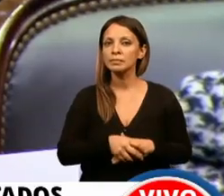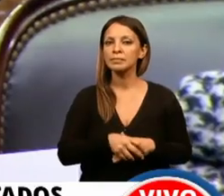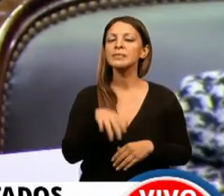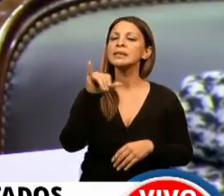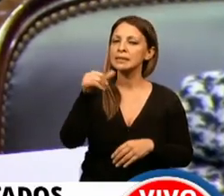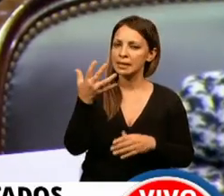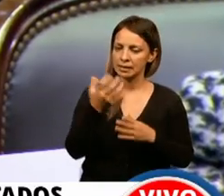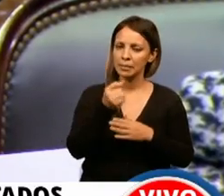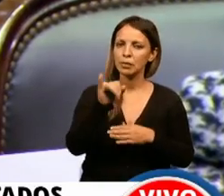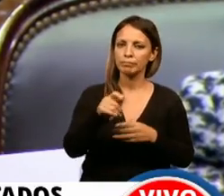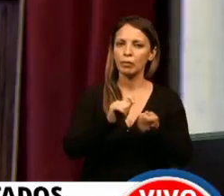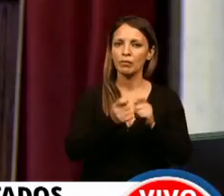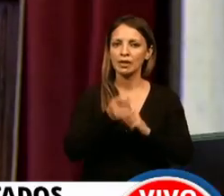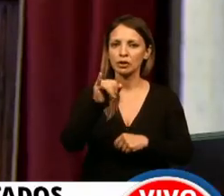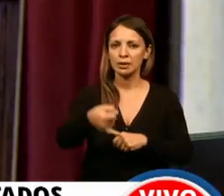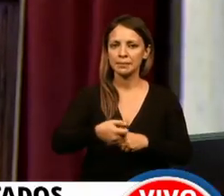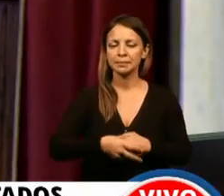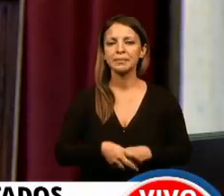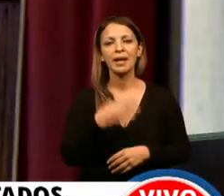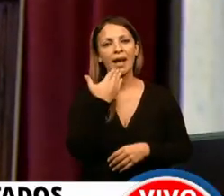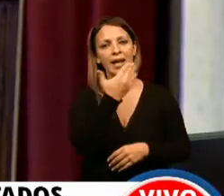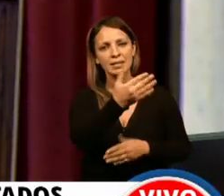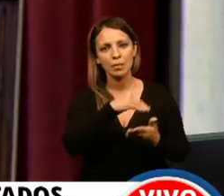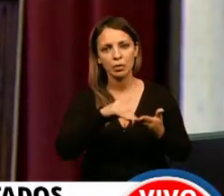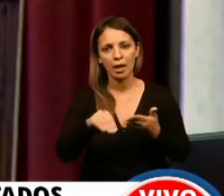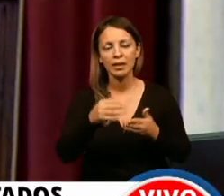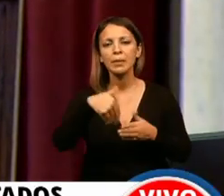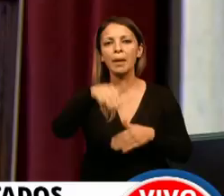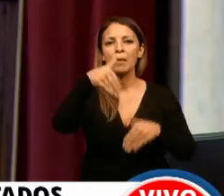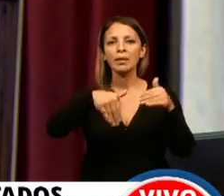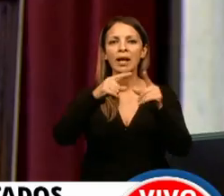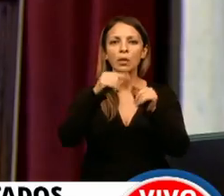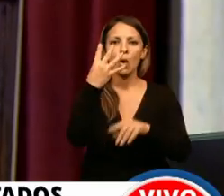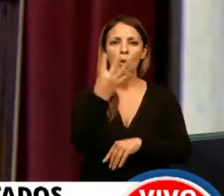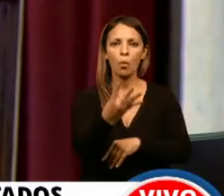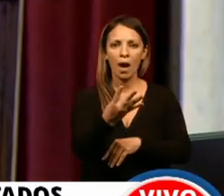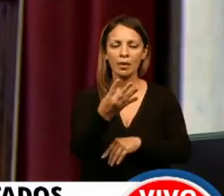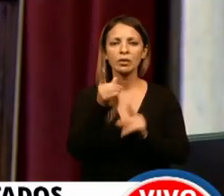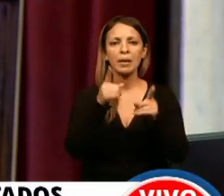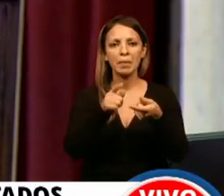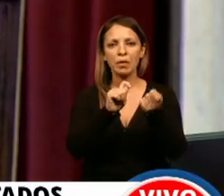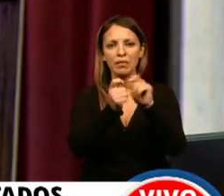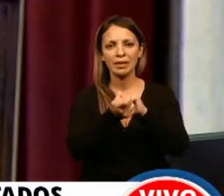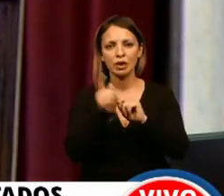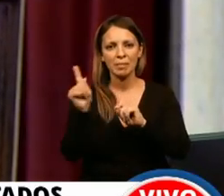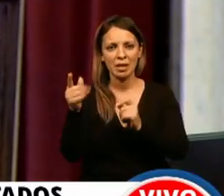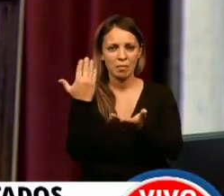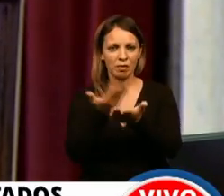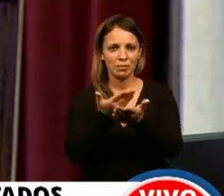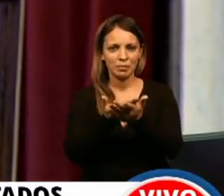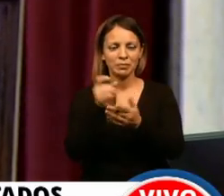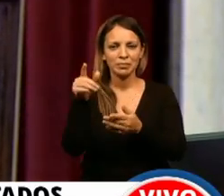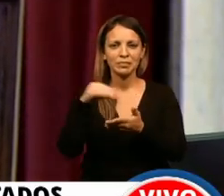si aceptamos gracias diputadas se va a agotar el artículo cuarto con las modificaciones introducidas por el